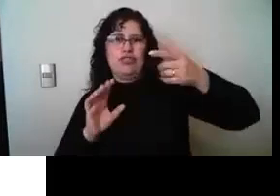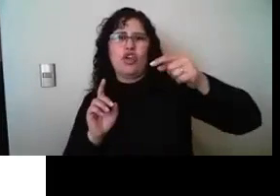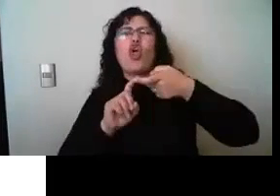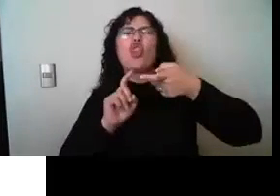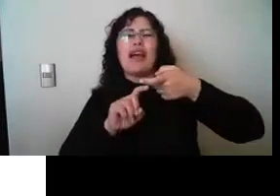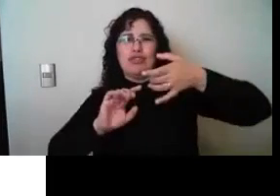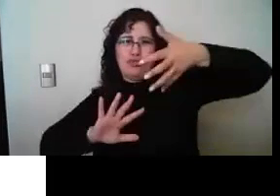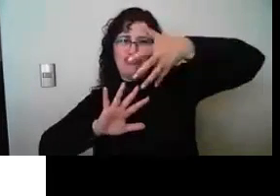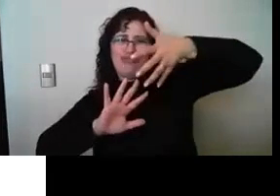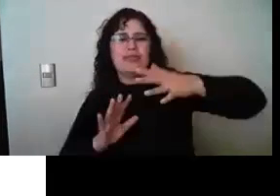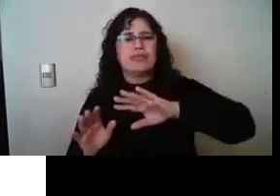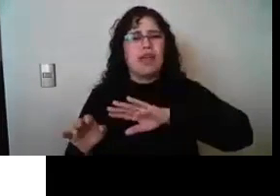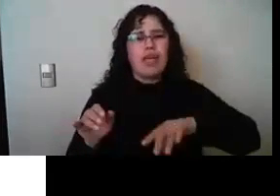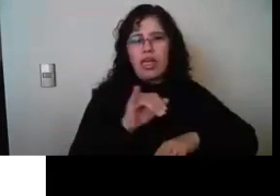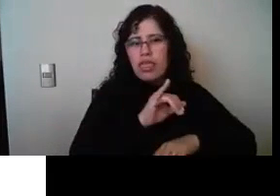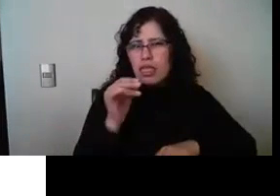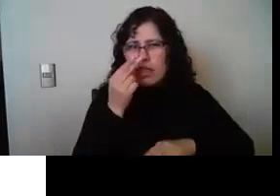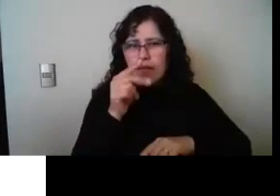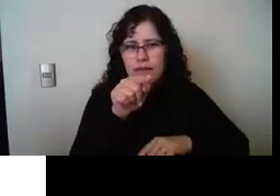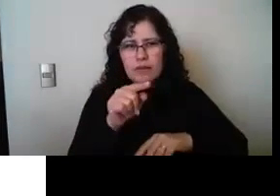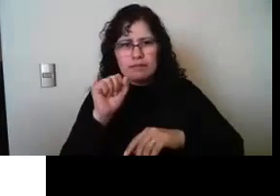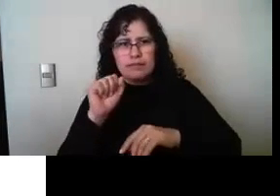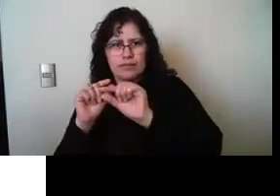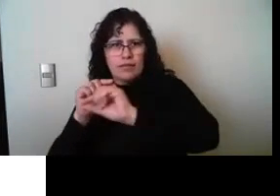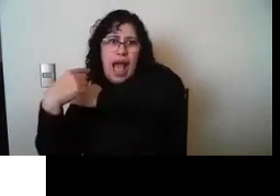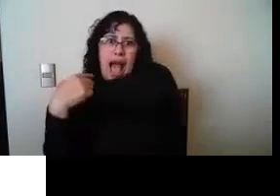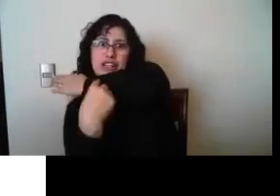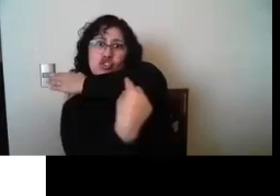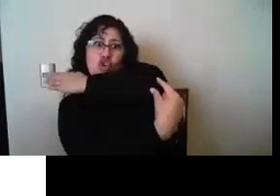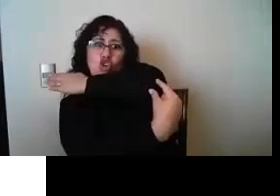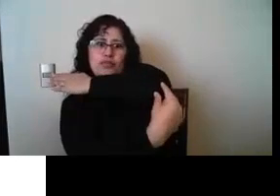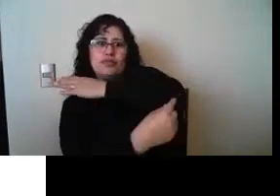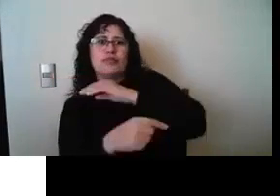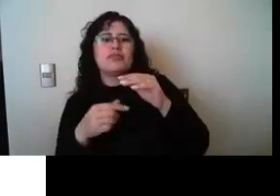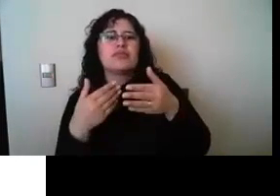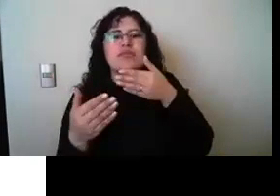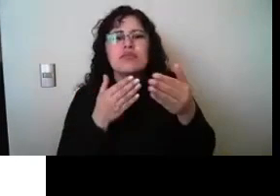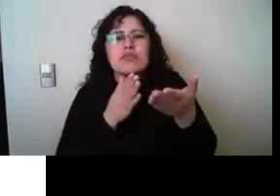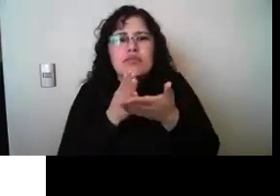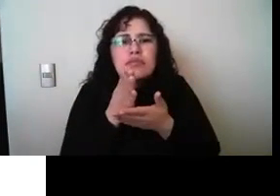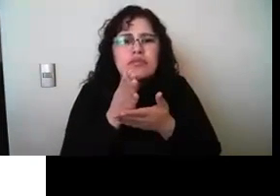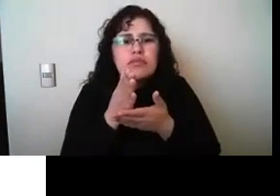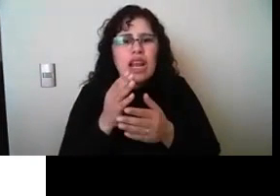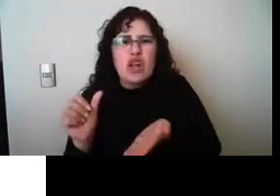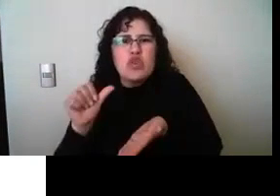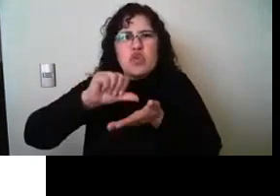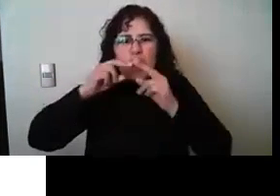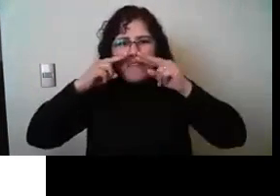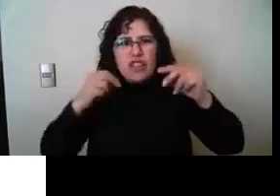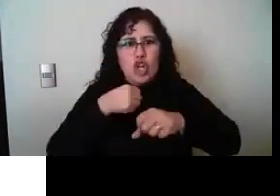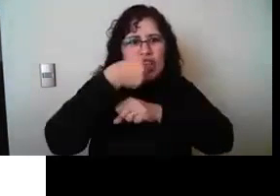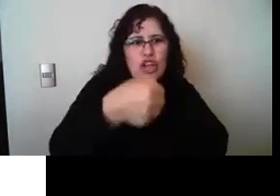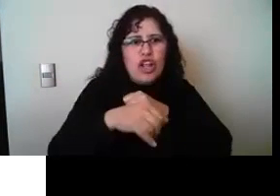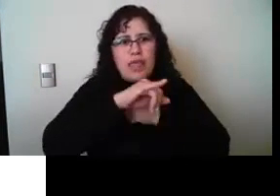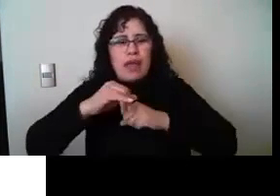el axón que se genera desde el núcleo olfatorio anterior y que va a conformar parte de esta vía que cruza la línea